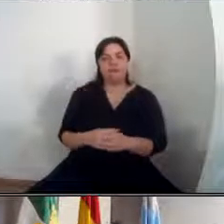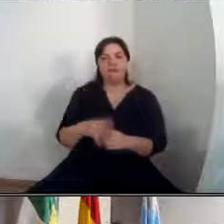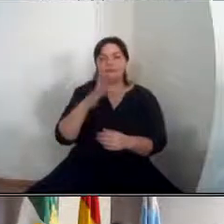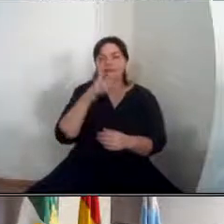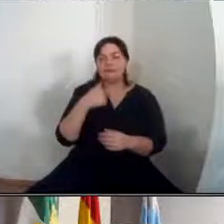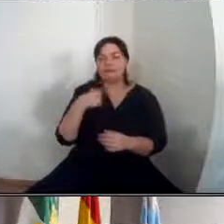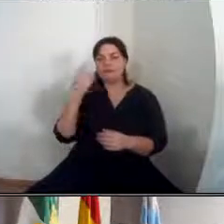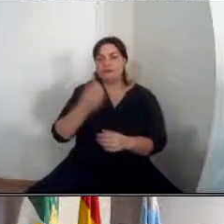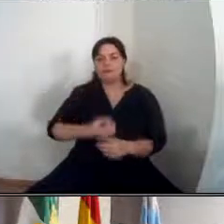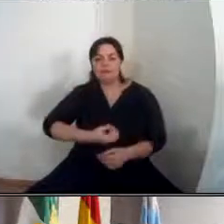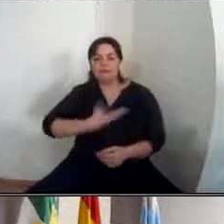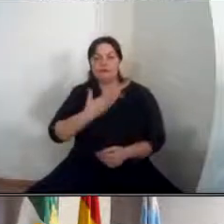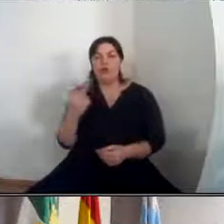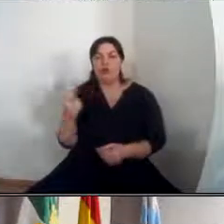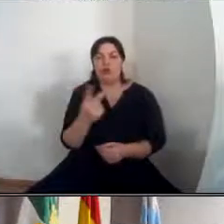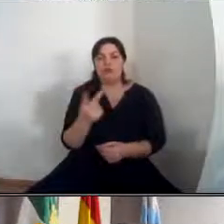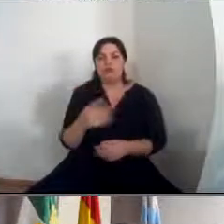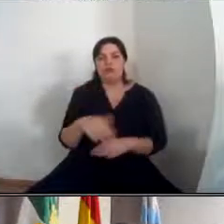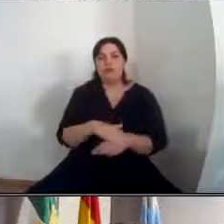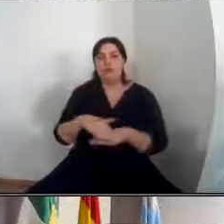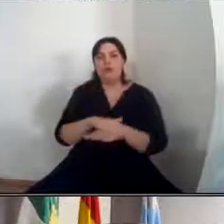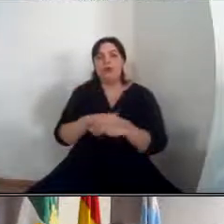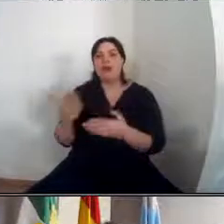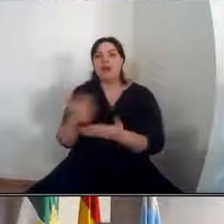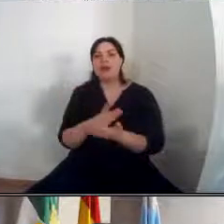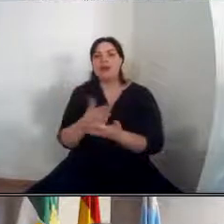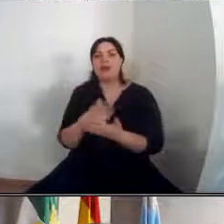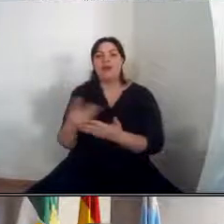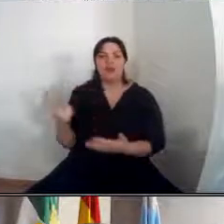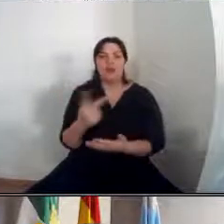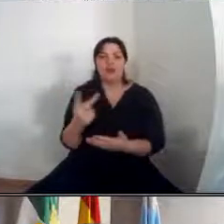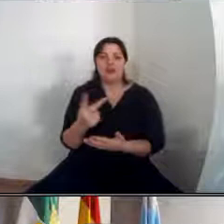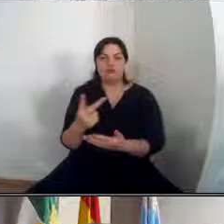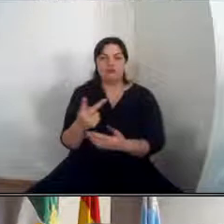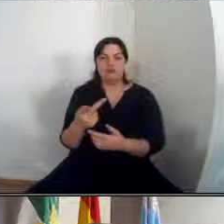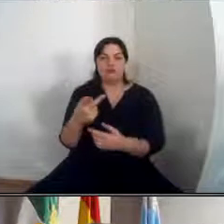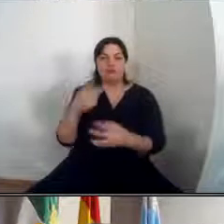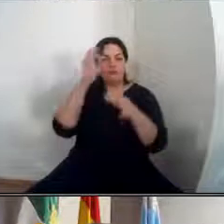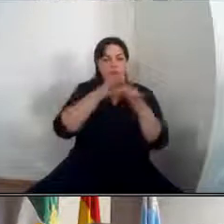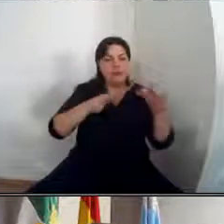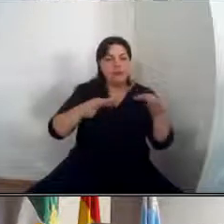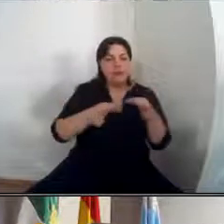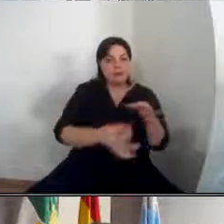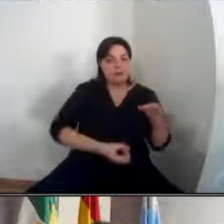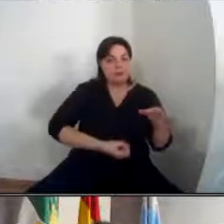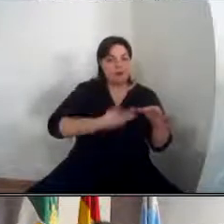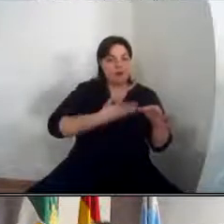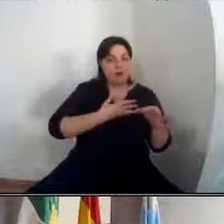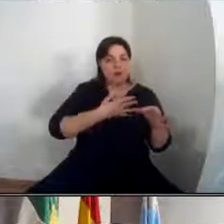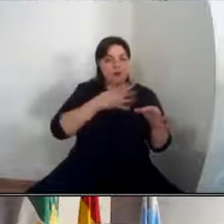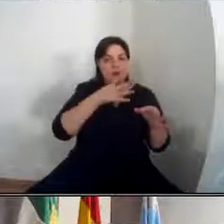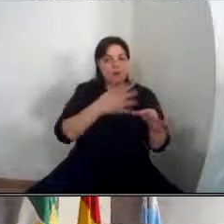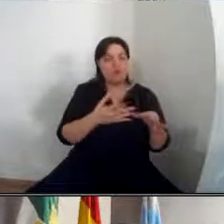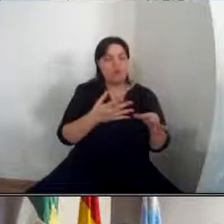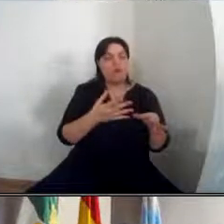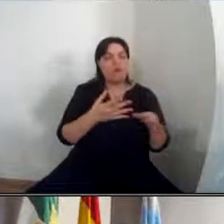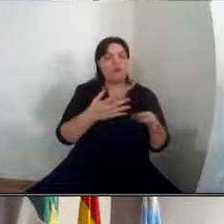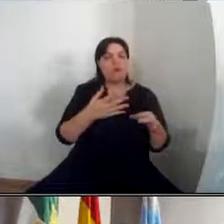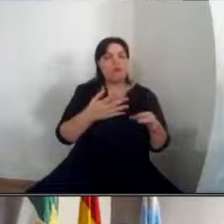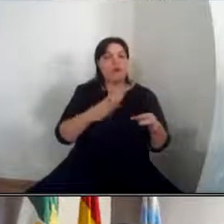vocaciones fundamentalmente los gobiernos intermedios, ¿no? La vocación municipalista, que garantiza el equilibrio del que